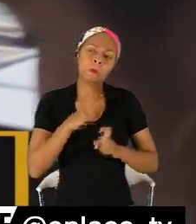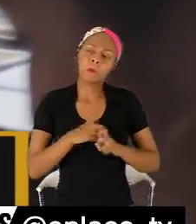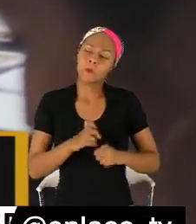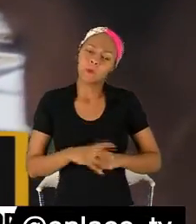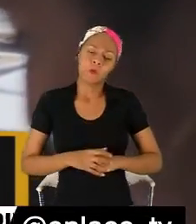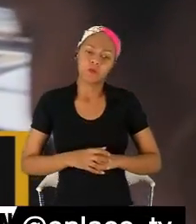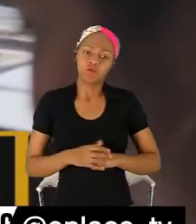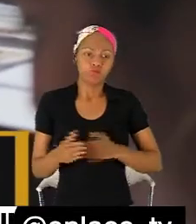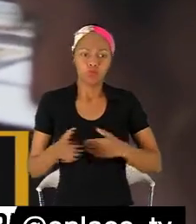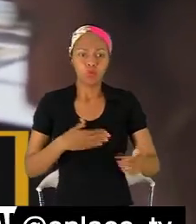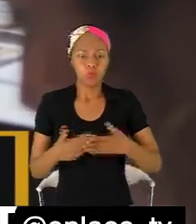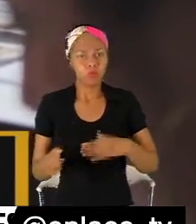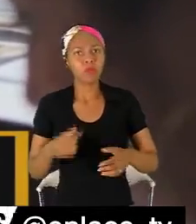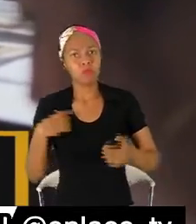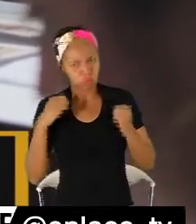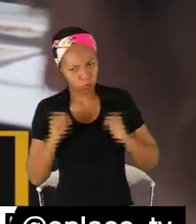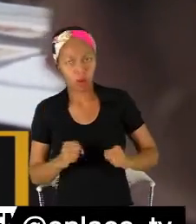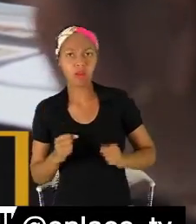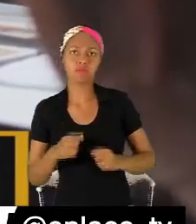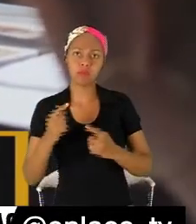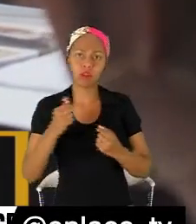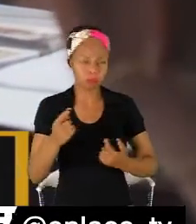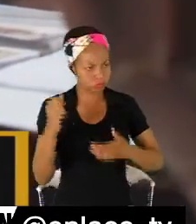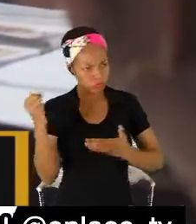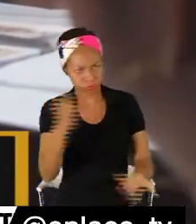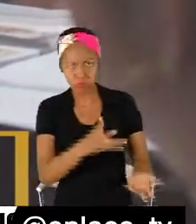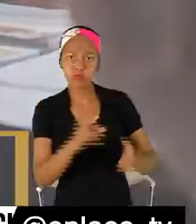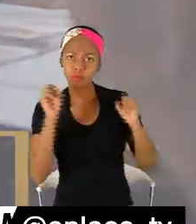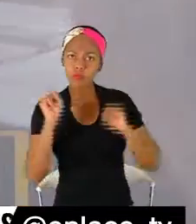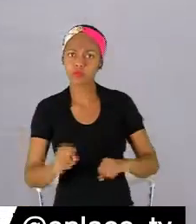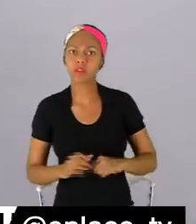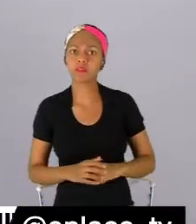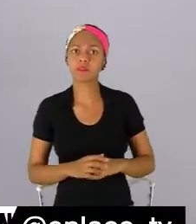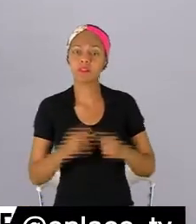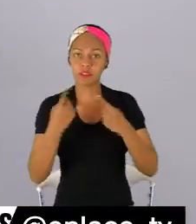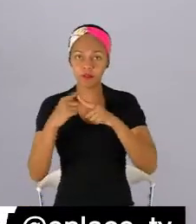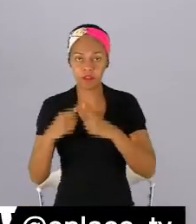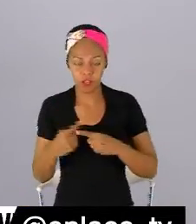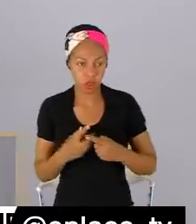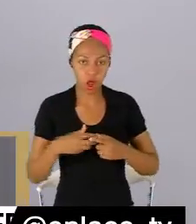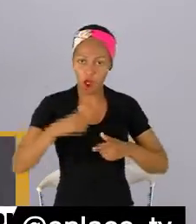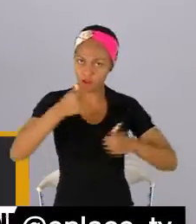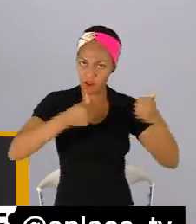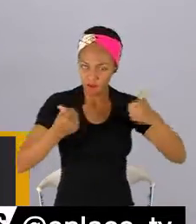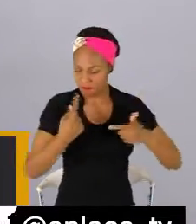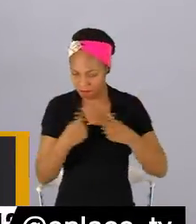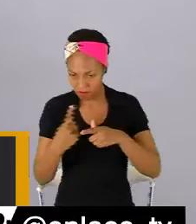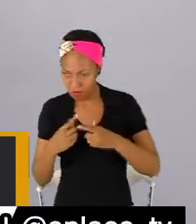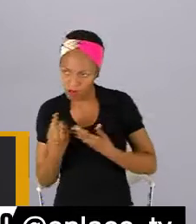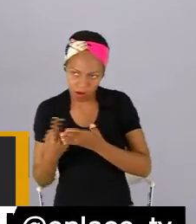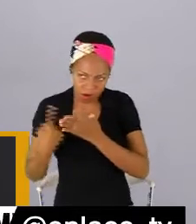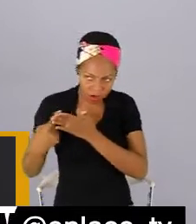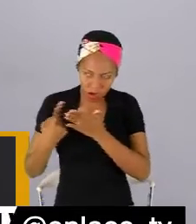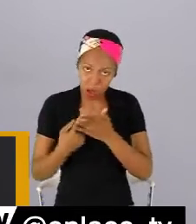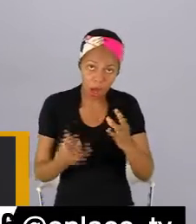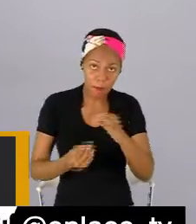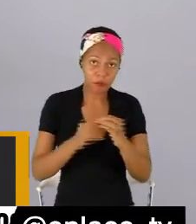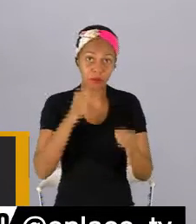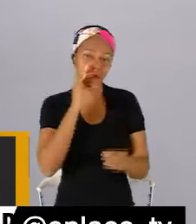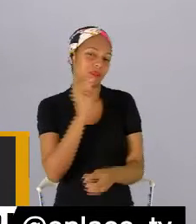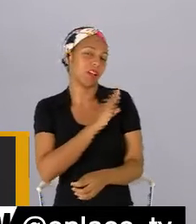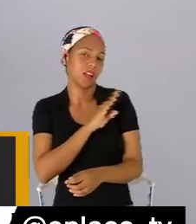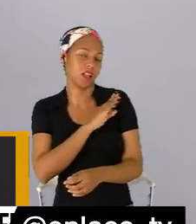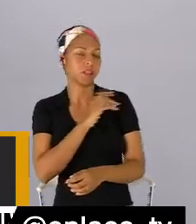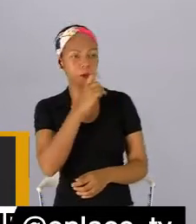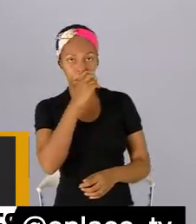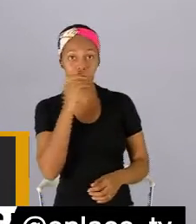que no tengamos que hacer gestión y traer recursos para Barranca Bermeja cada uno de los jefes de despachos, al igual que nuestro alcalde Darío Echeverry, que pues